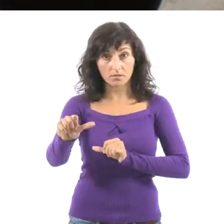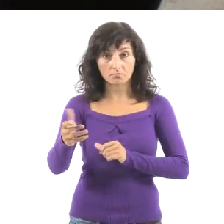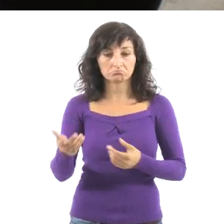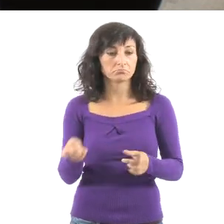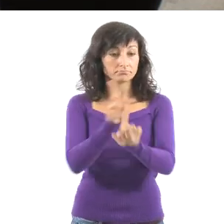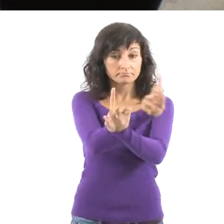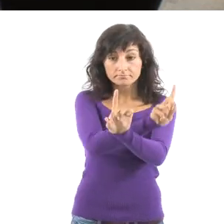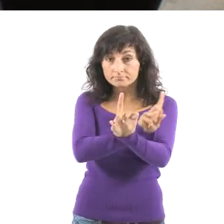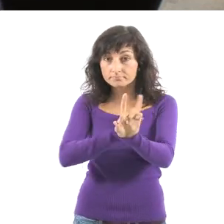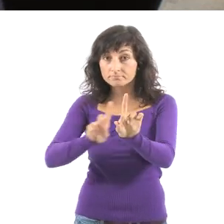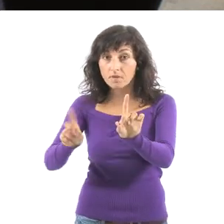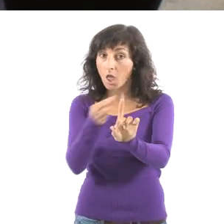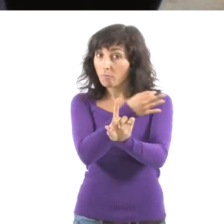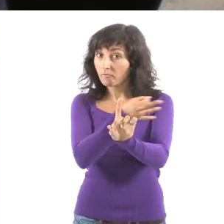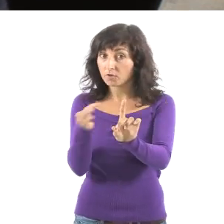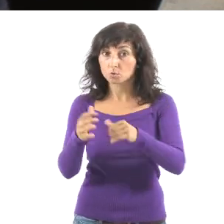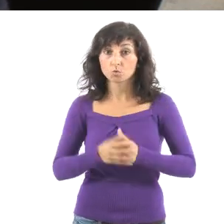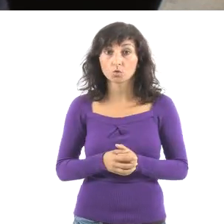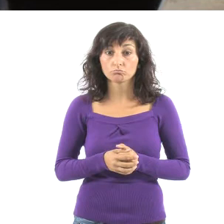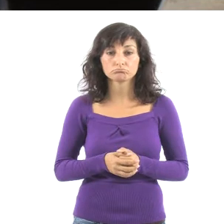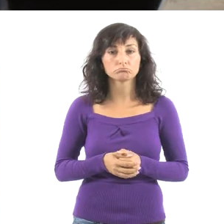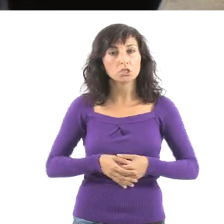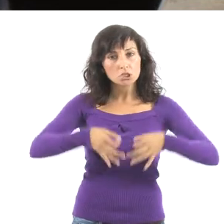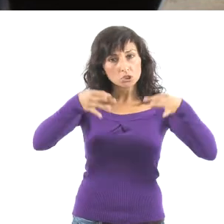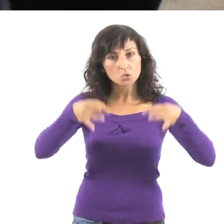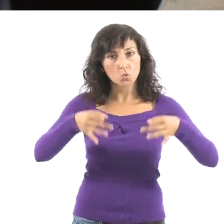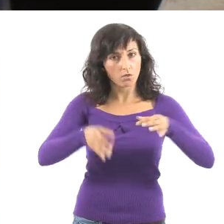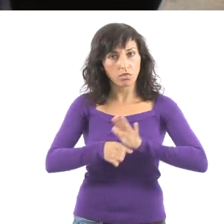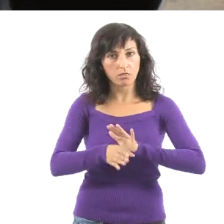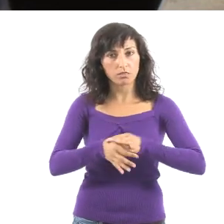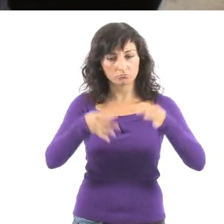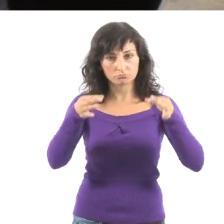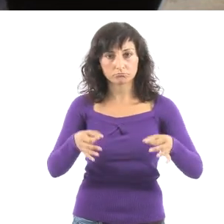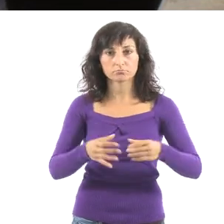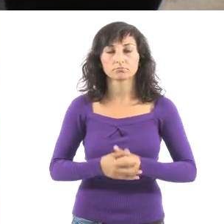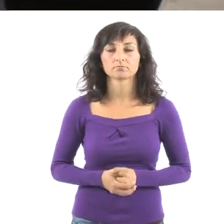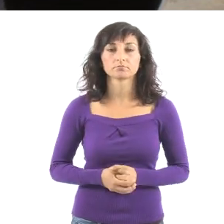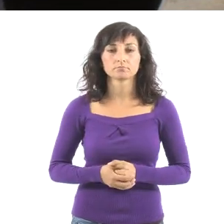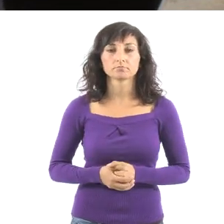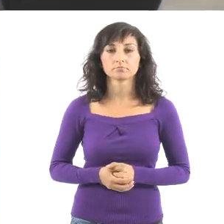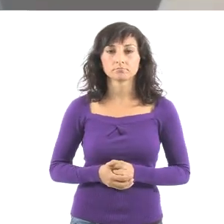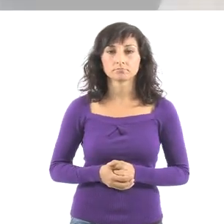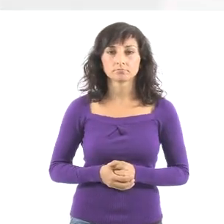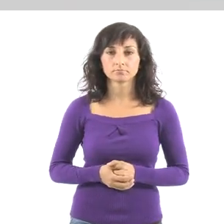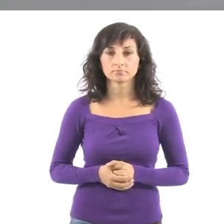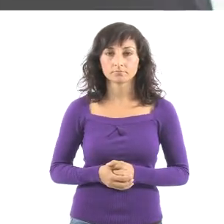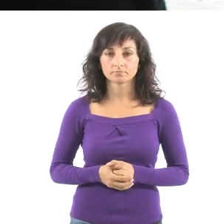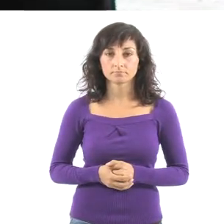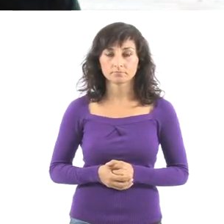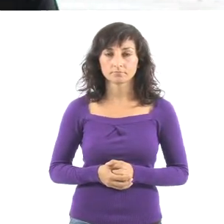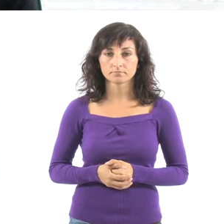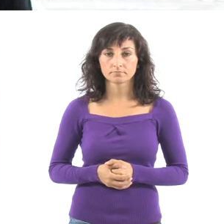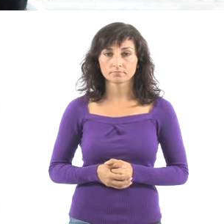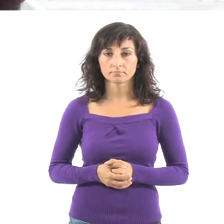cambio de lado sin que en ningún momento se haya soltado y por lo tanto haya abandonado la seguridad que le infiere el guía. A la hora